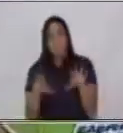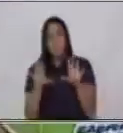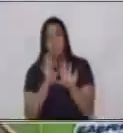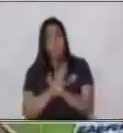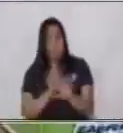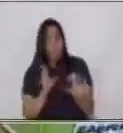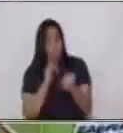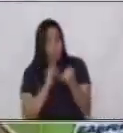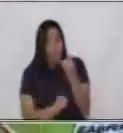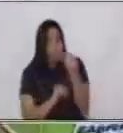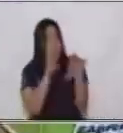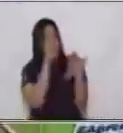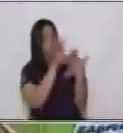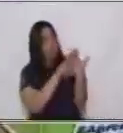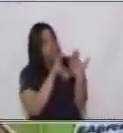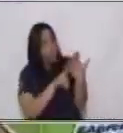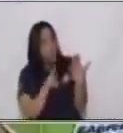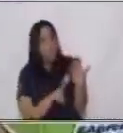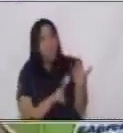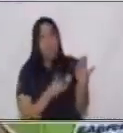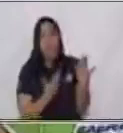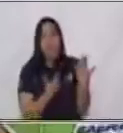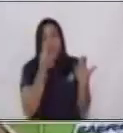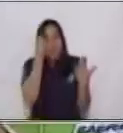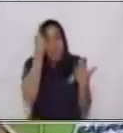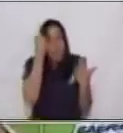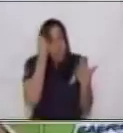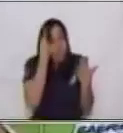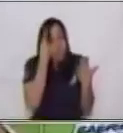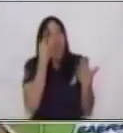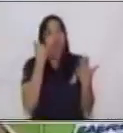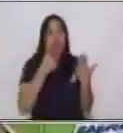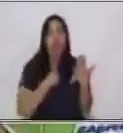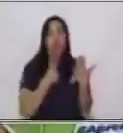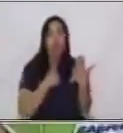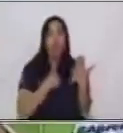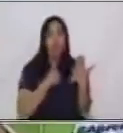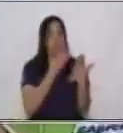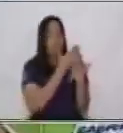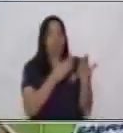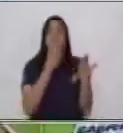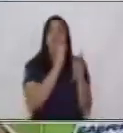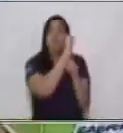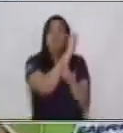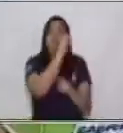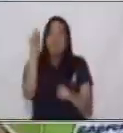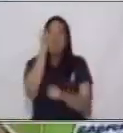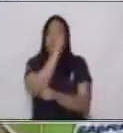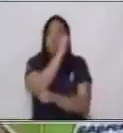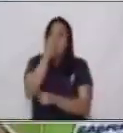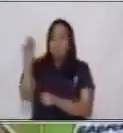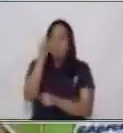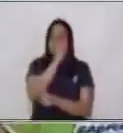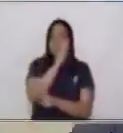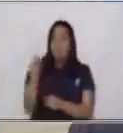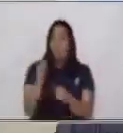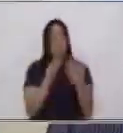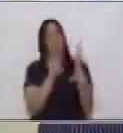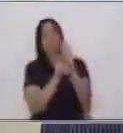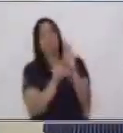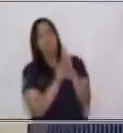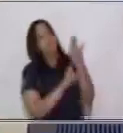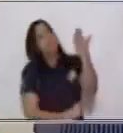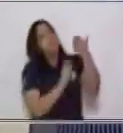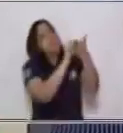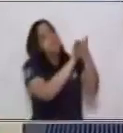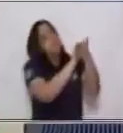comprendido, procedemos a subrayar y anotar. ¿Qué haremos al momento de subrayar y anotar? Pues lo